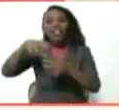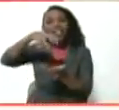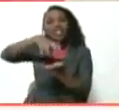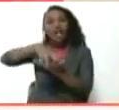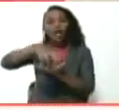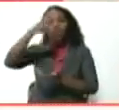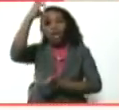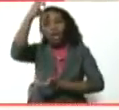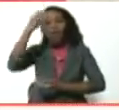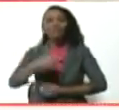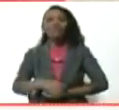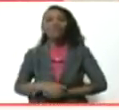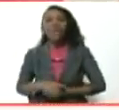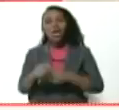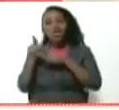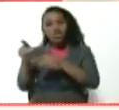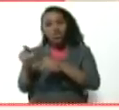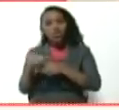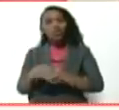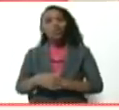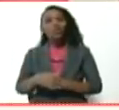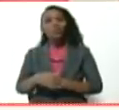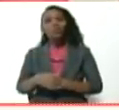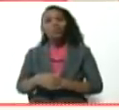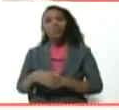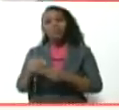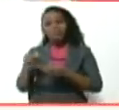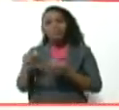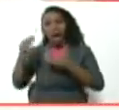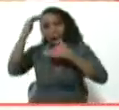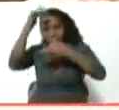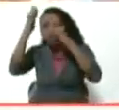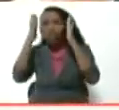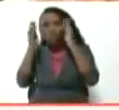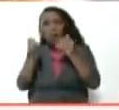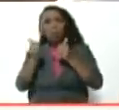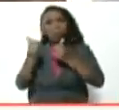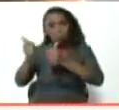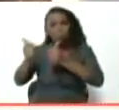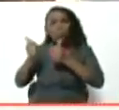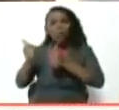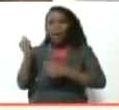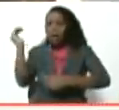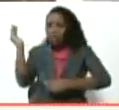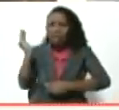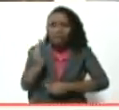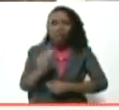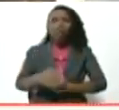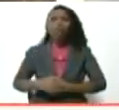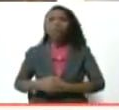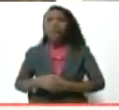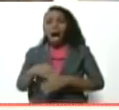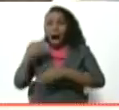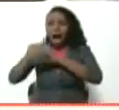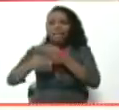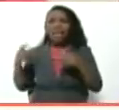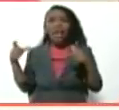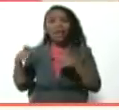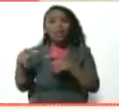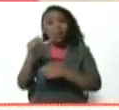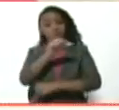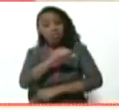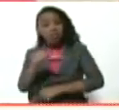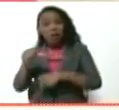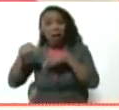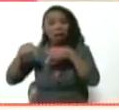Estado, por su hospitalidad. Hemos venido a hacer la reunión semanal acá